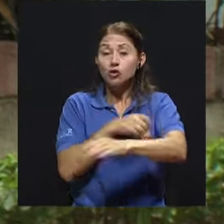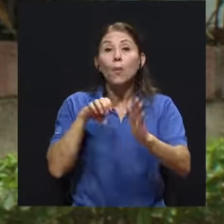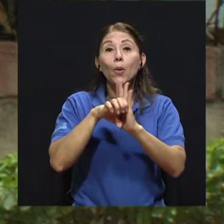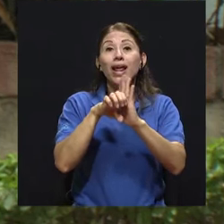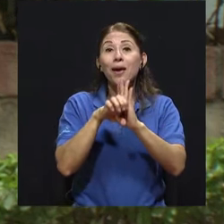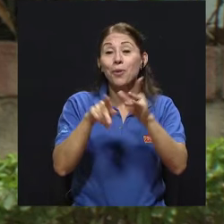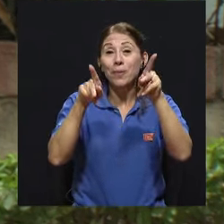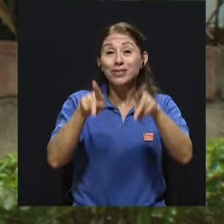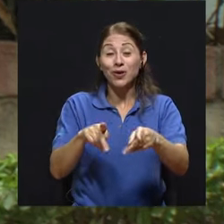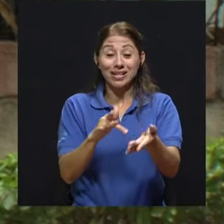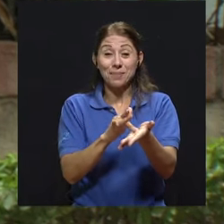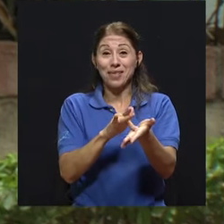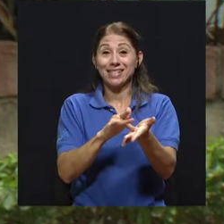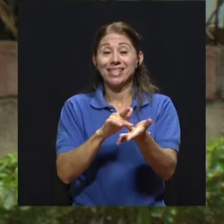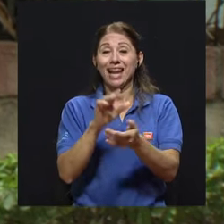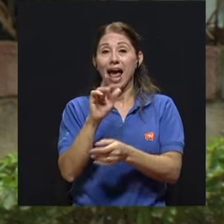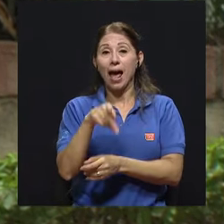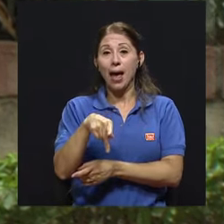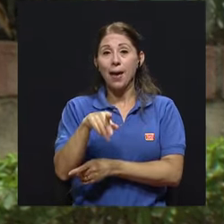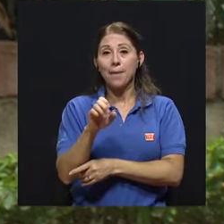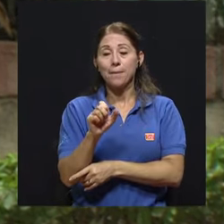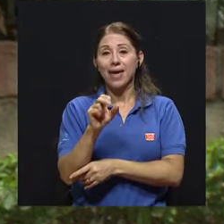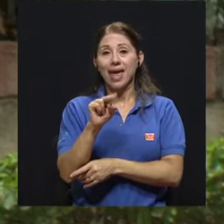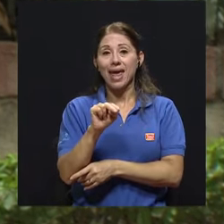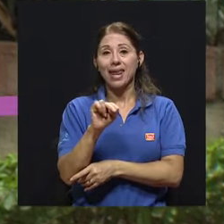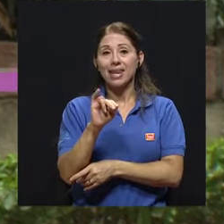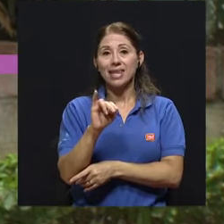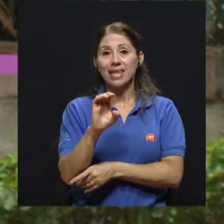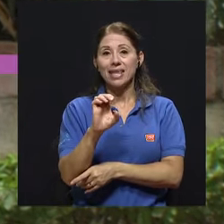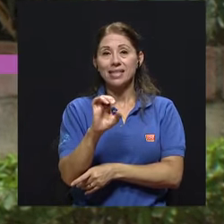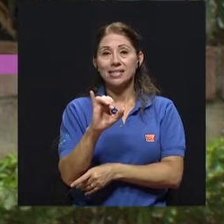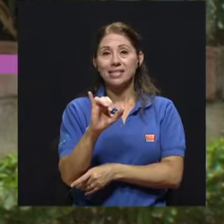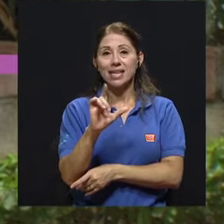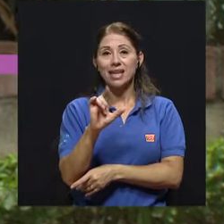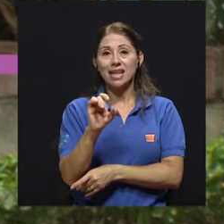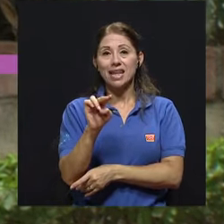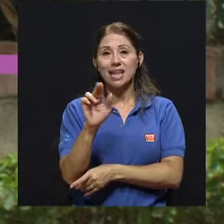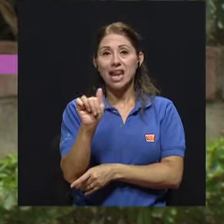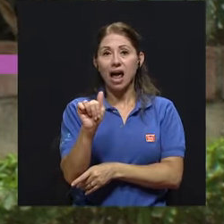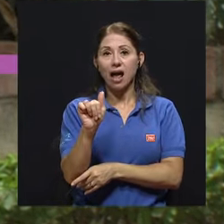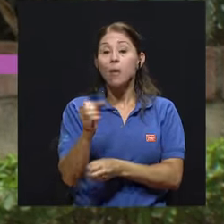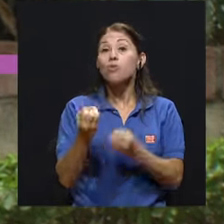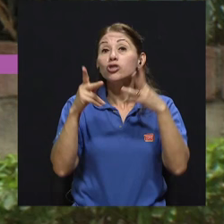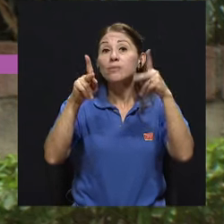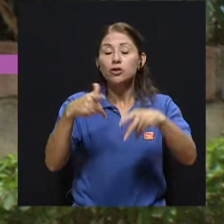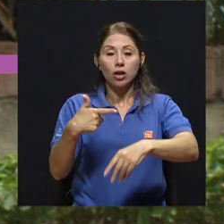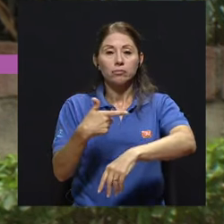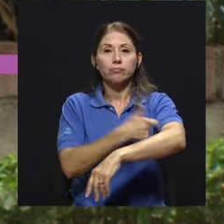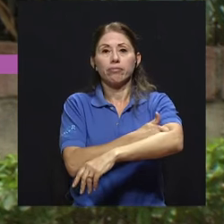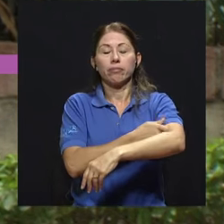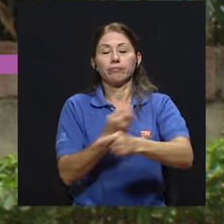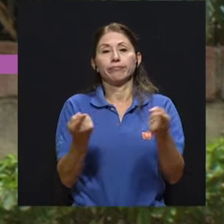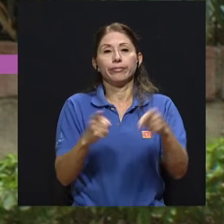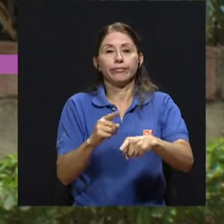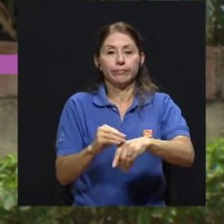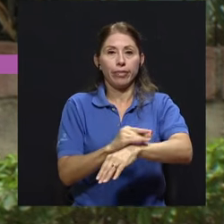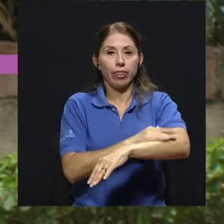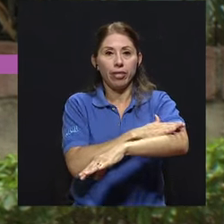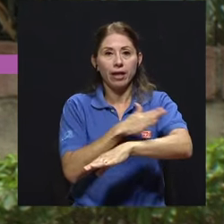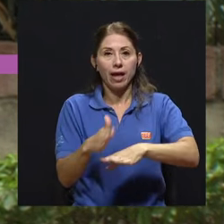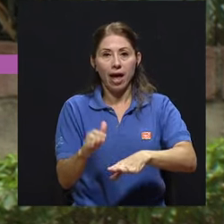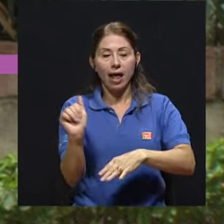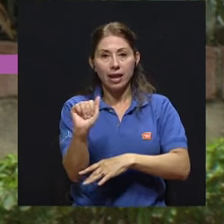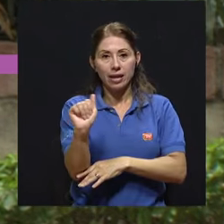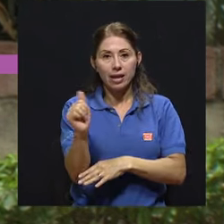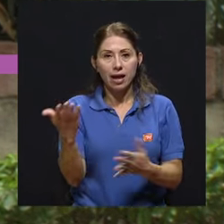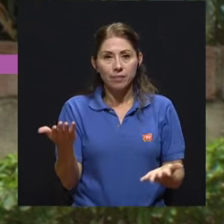la alergia a la penicilina, ¿verdad? Que nos provoca manifestaciones, reacciones en la piel. Es interesante,